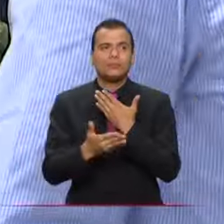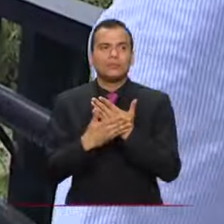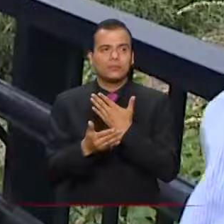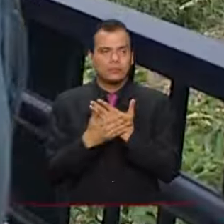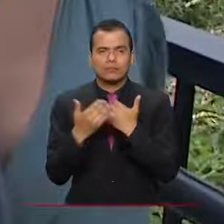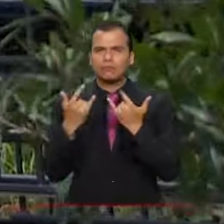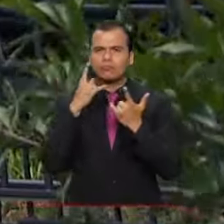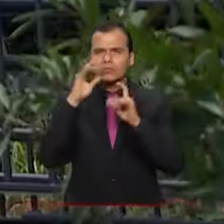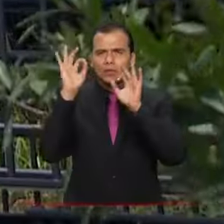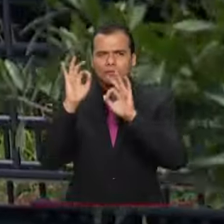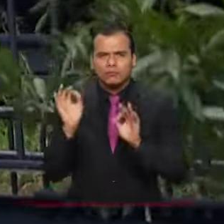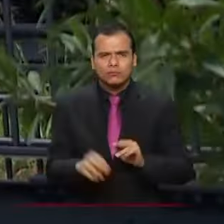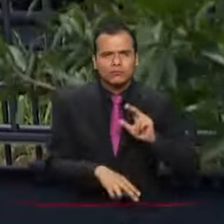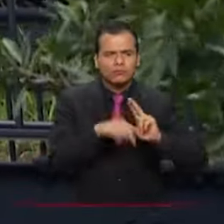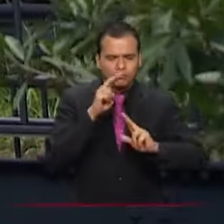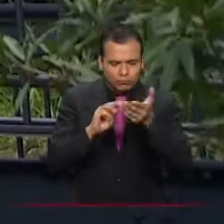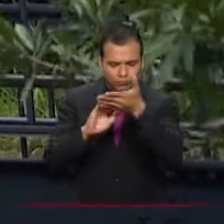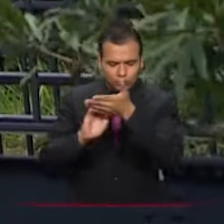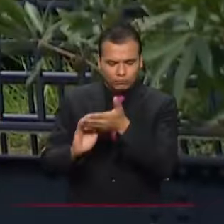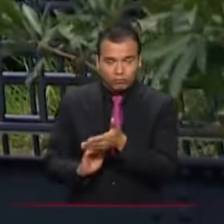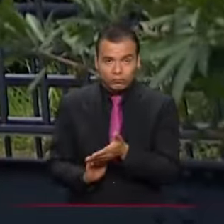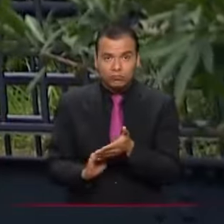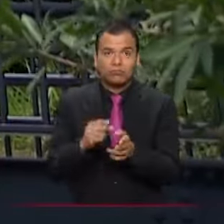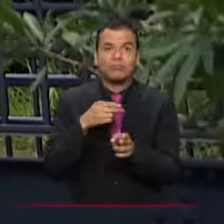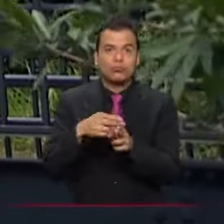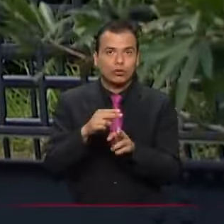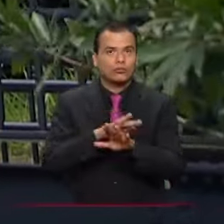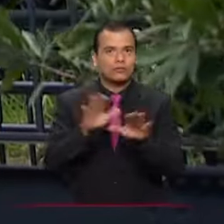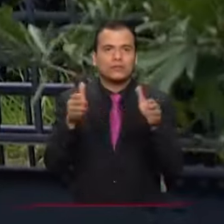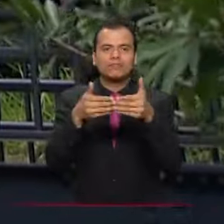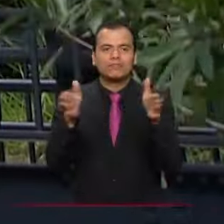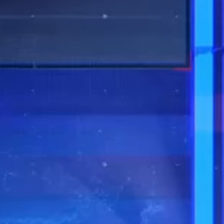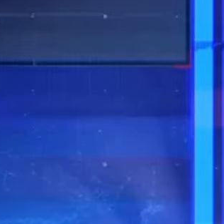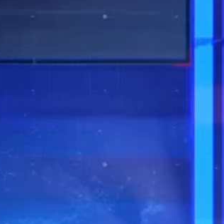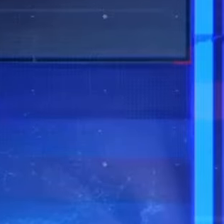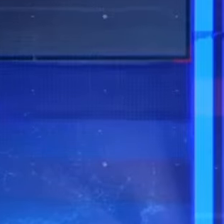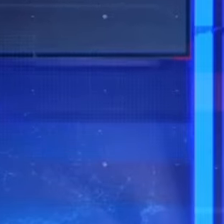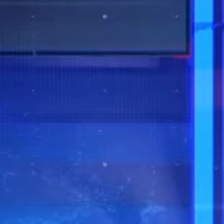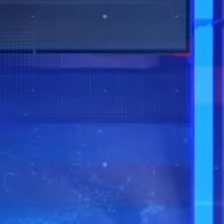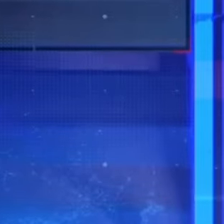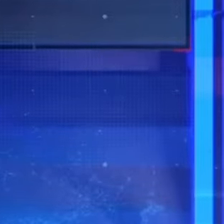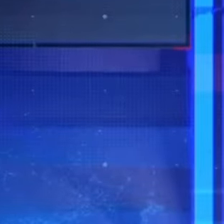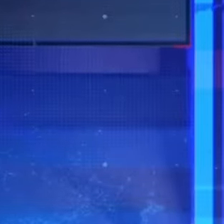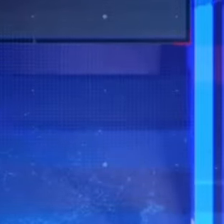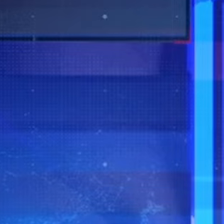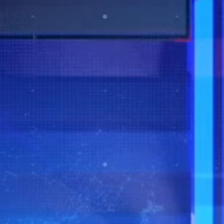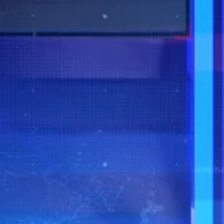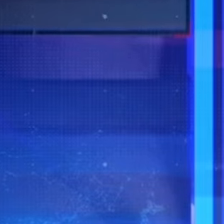ultimando detalles de la obra para ser entregada previo a la cumbre de biodiversidad.